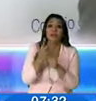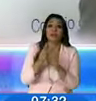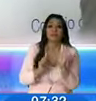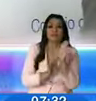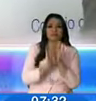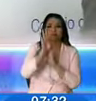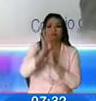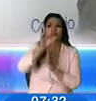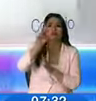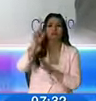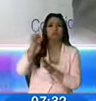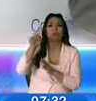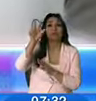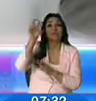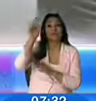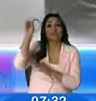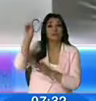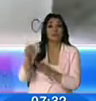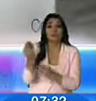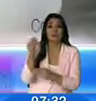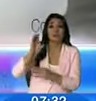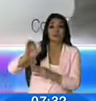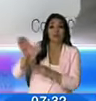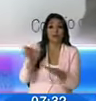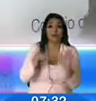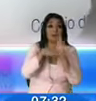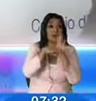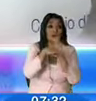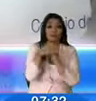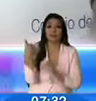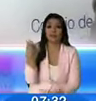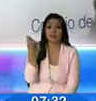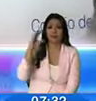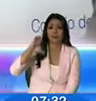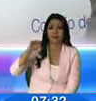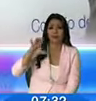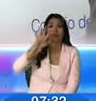crecido en 31.3%. En dinero, ¿los bancos cuánto han ganado?